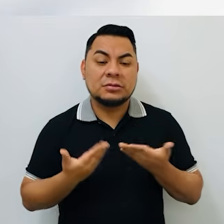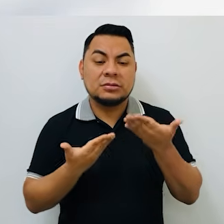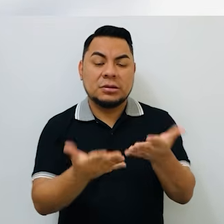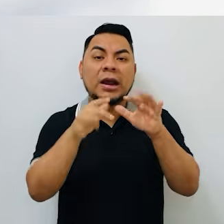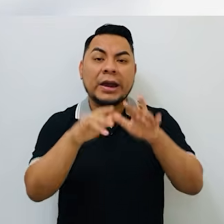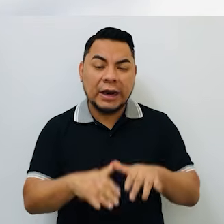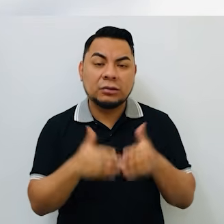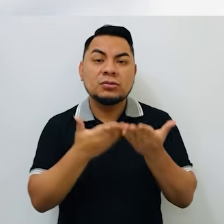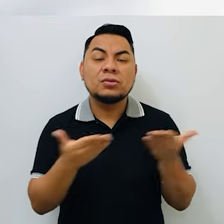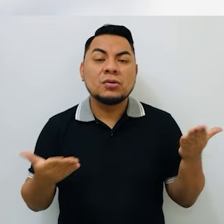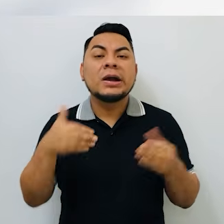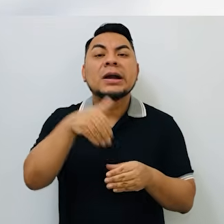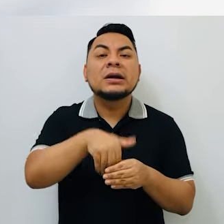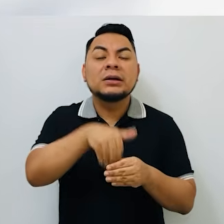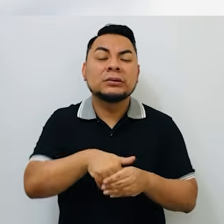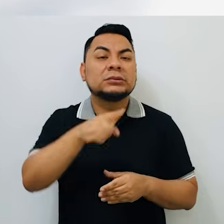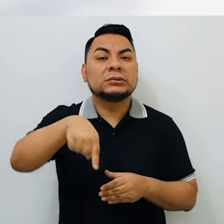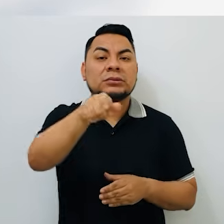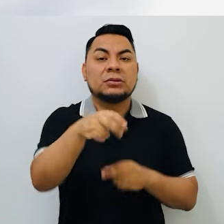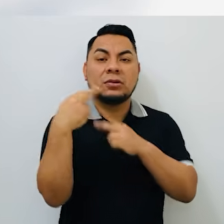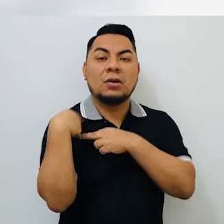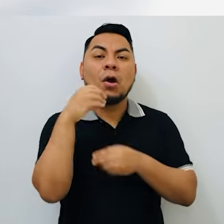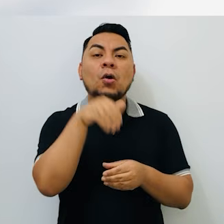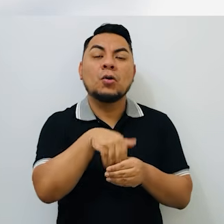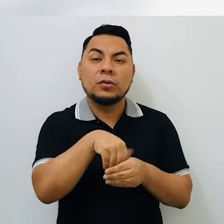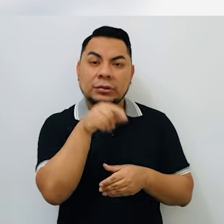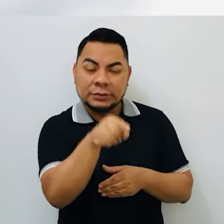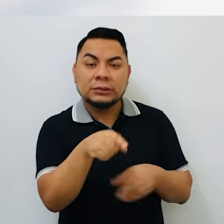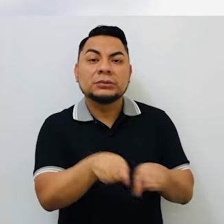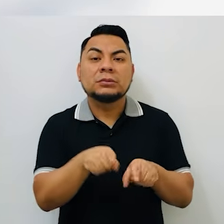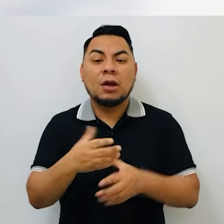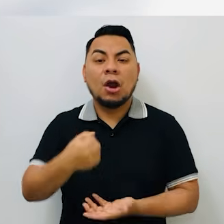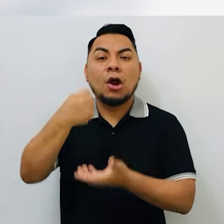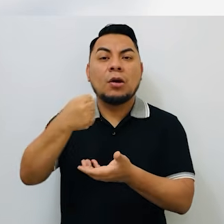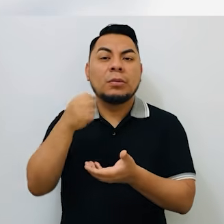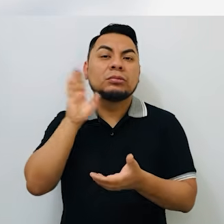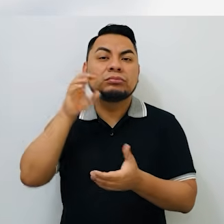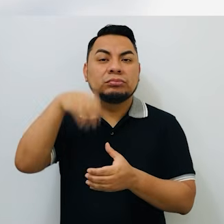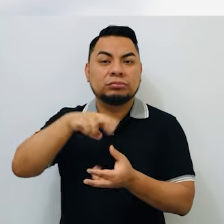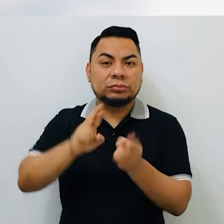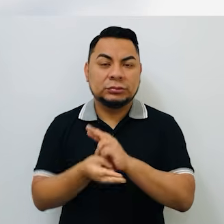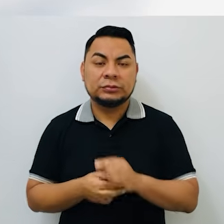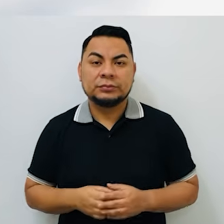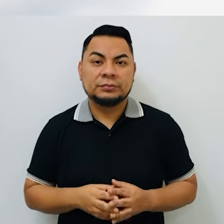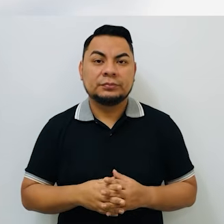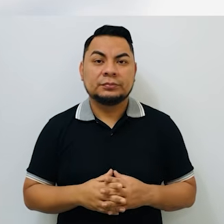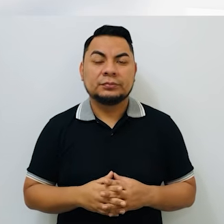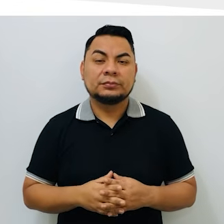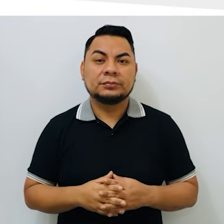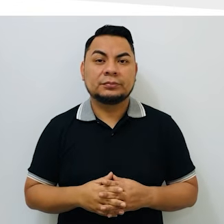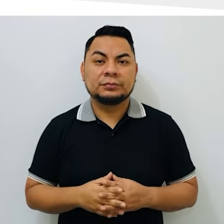cargo de entrega de actas y material electoral al coordinador de la OMPE y bolsa de reciclaje.